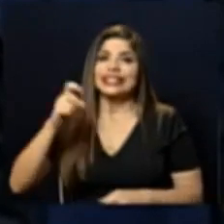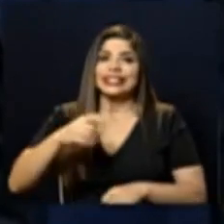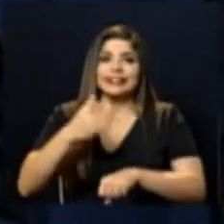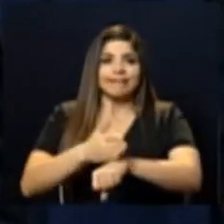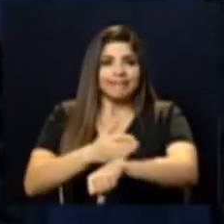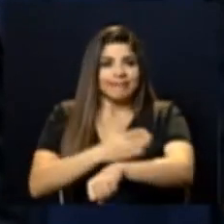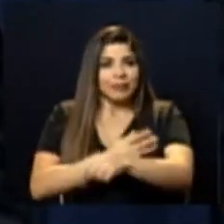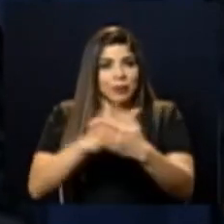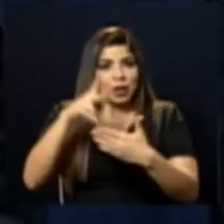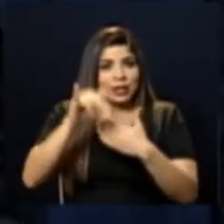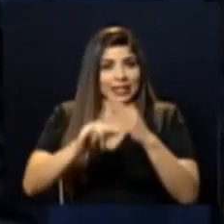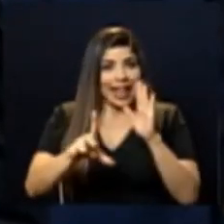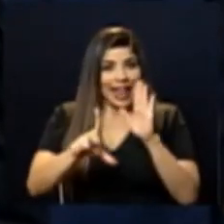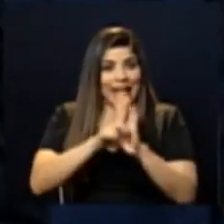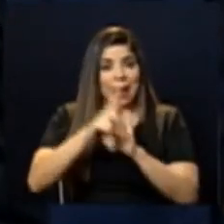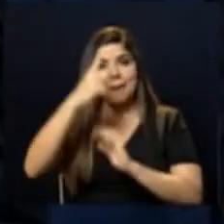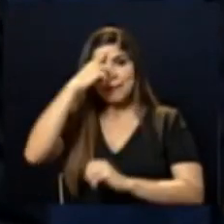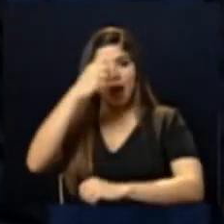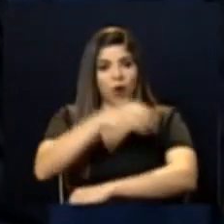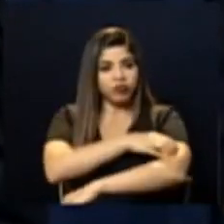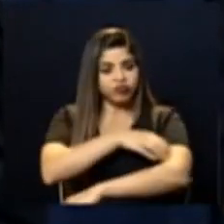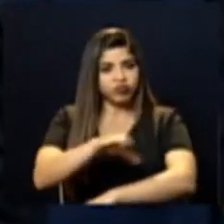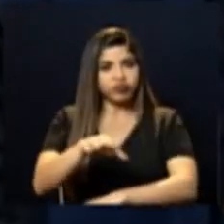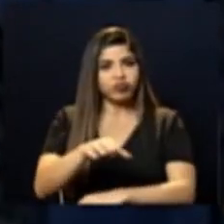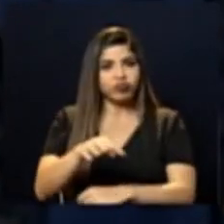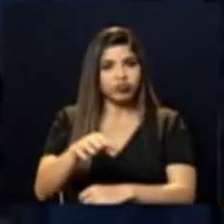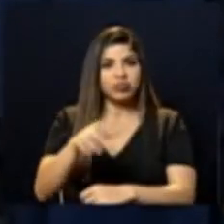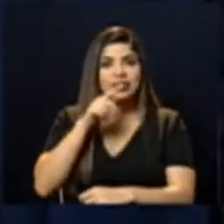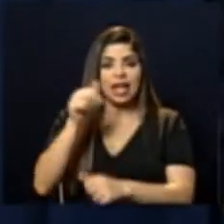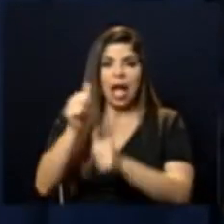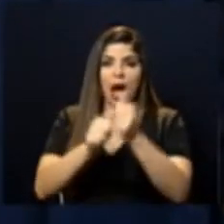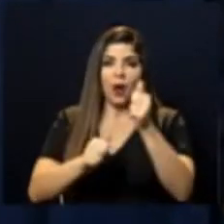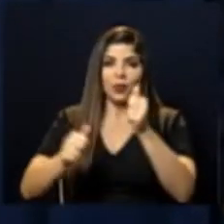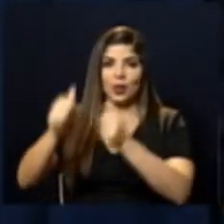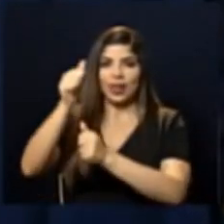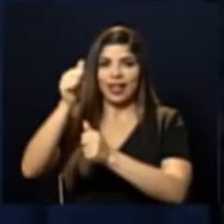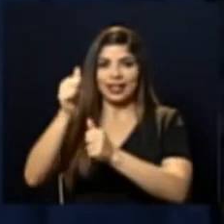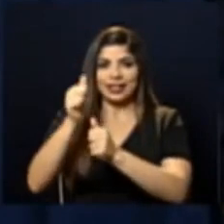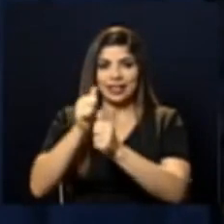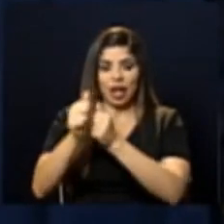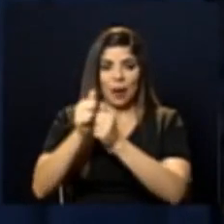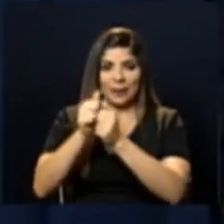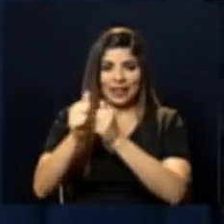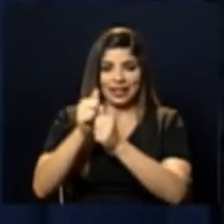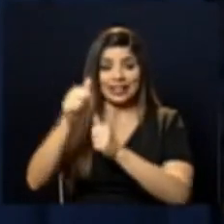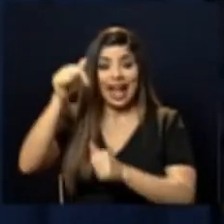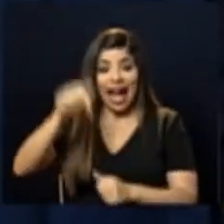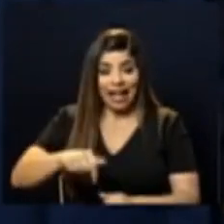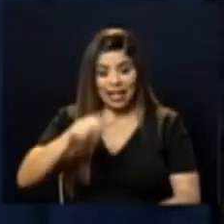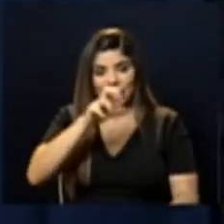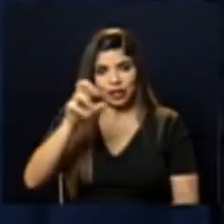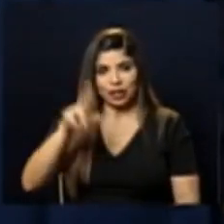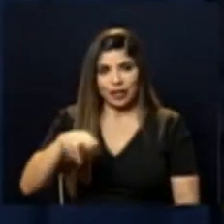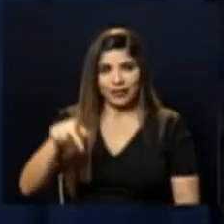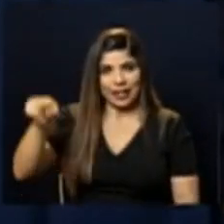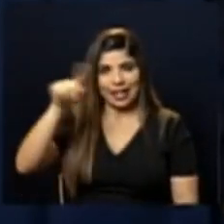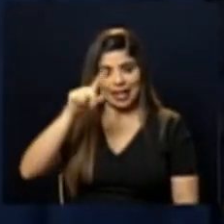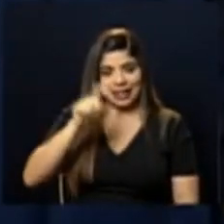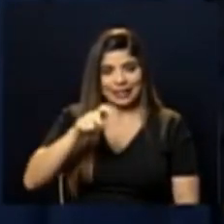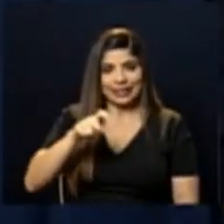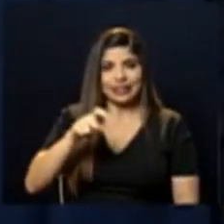con el proyecto de ley de fortalecimiento de las autoridades de competencia en Costa Rica.